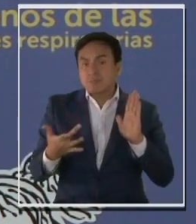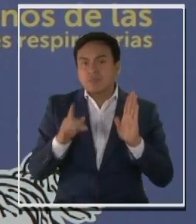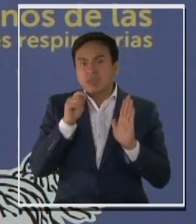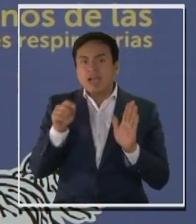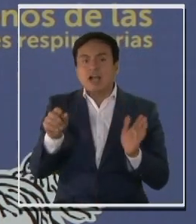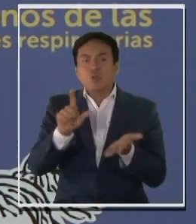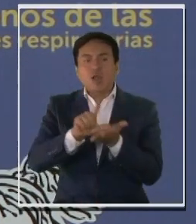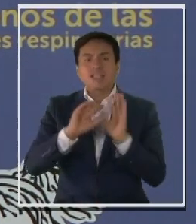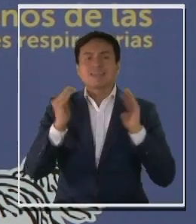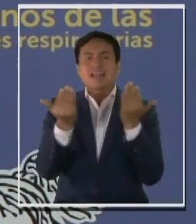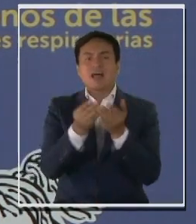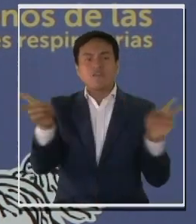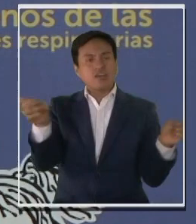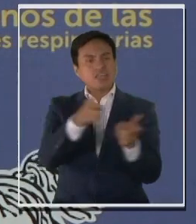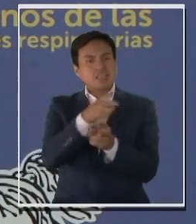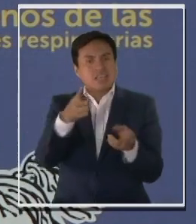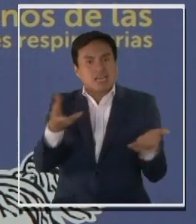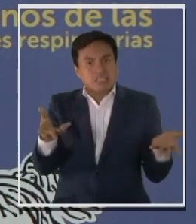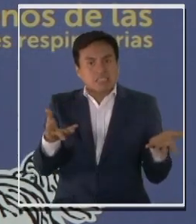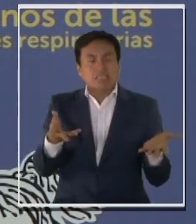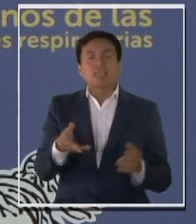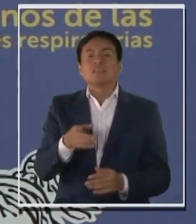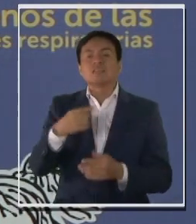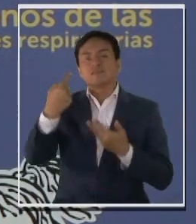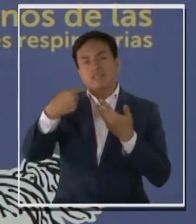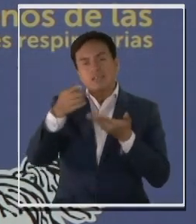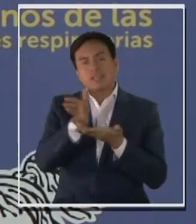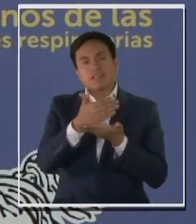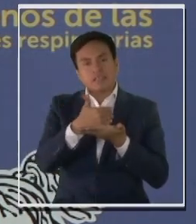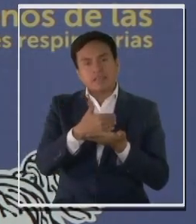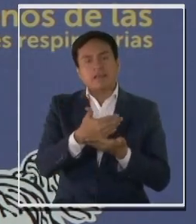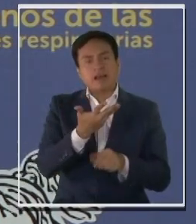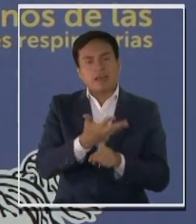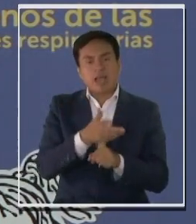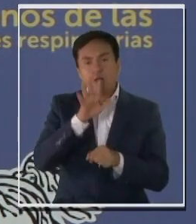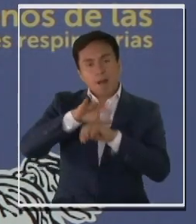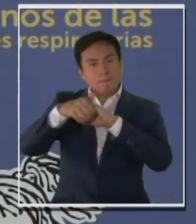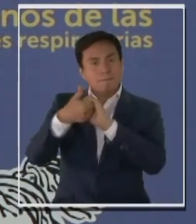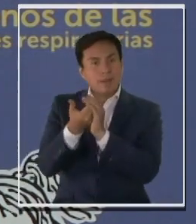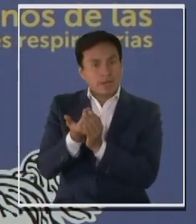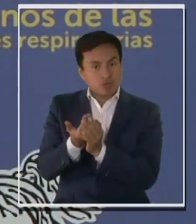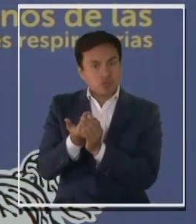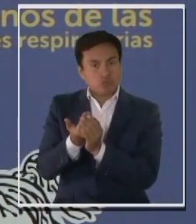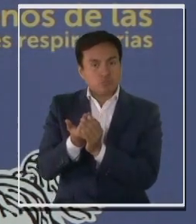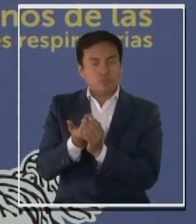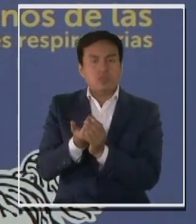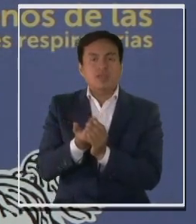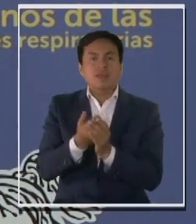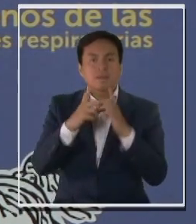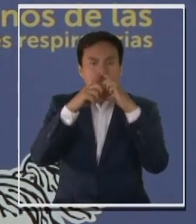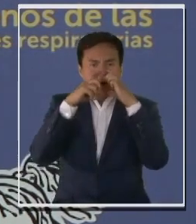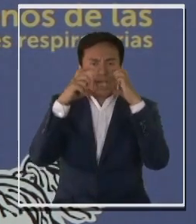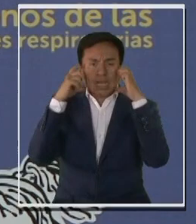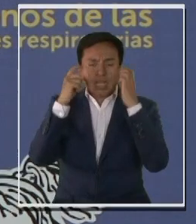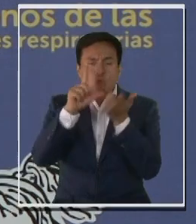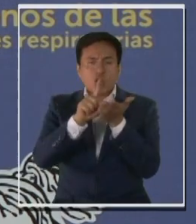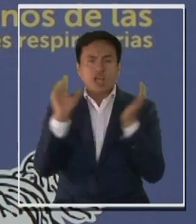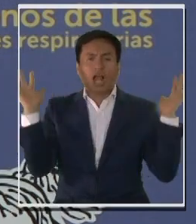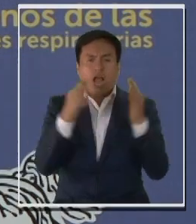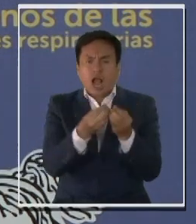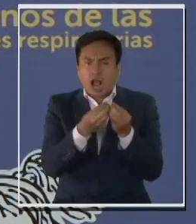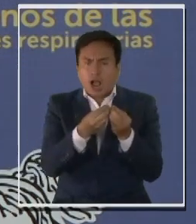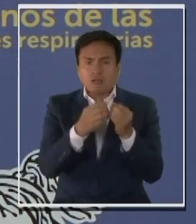ventilar los espacios cerrados Pero tenemos distintas estrategias el lavado de manos ocupar mascarillas los lugares